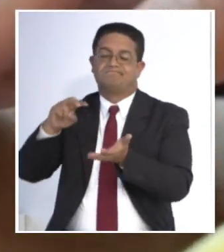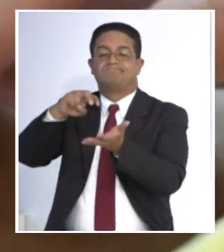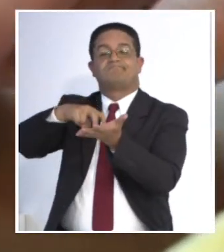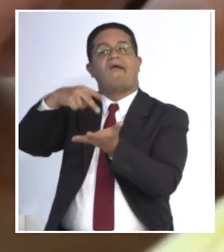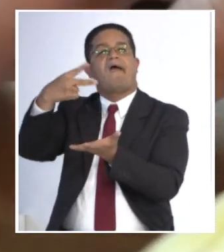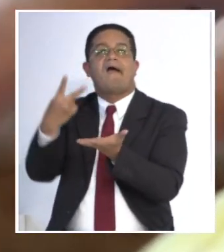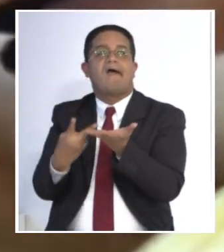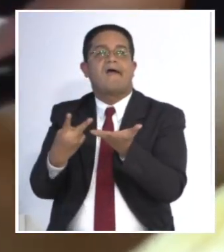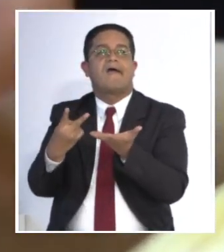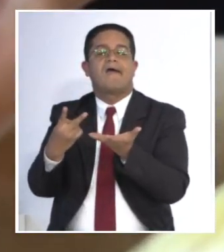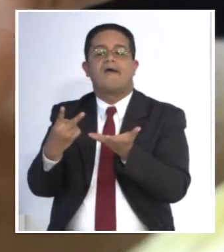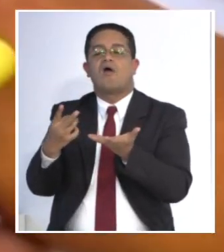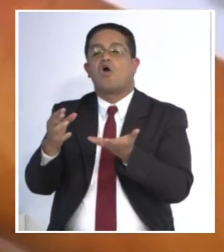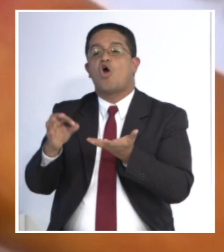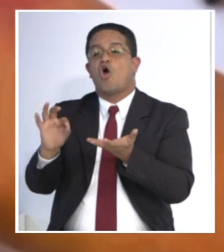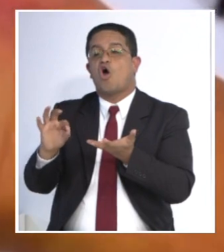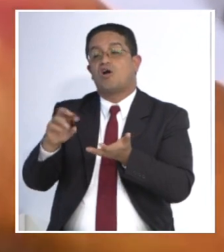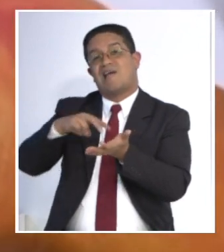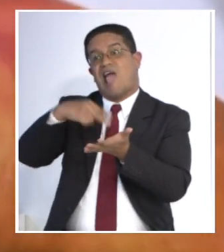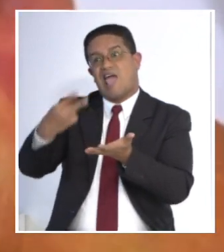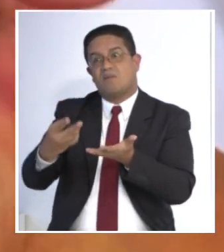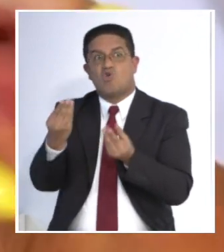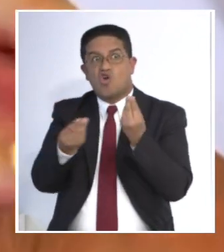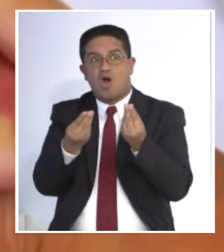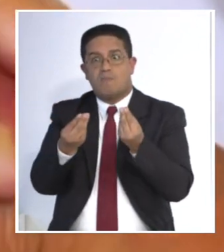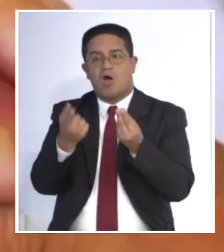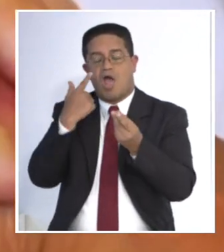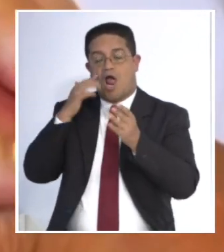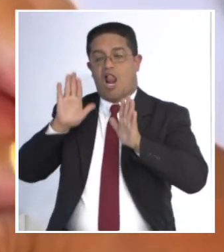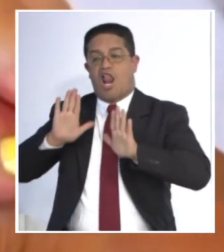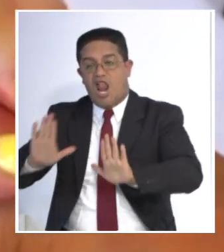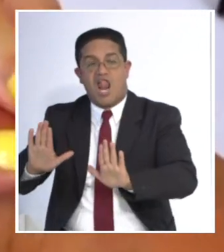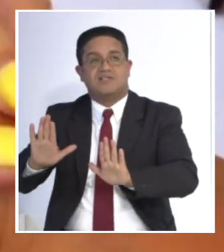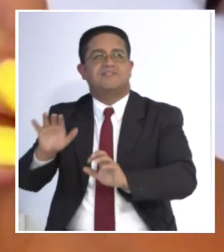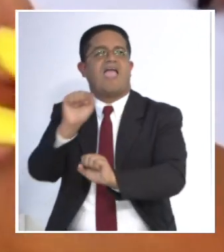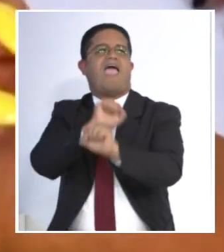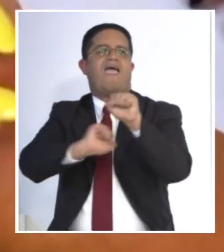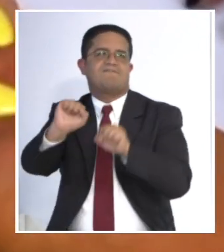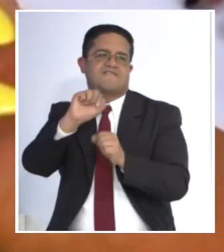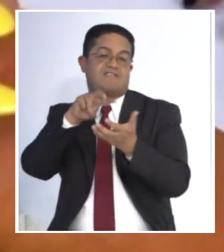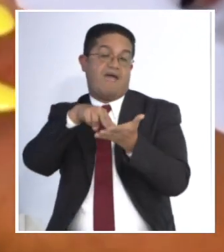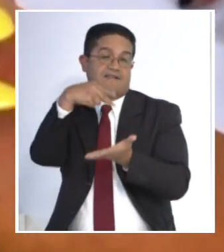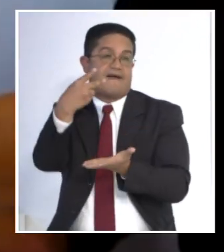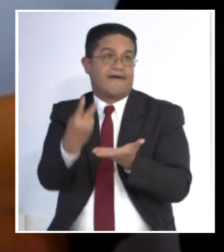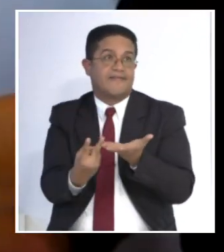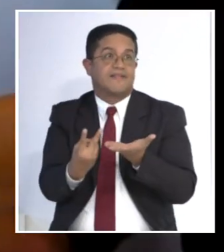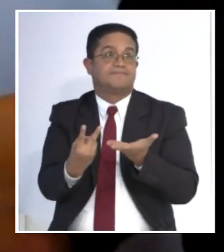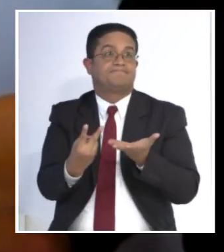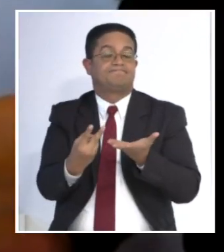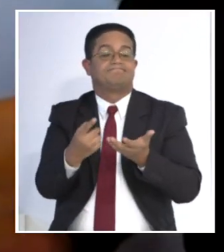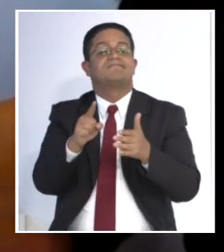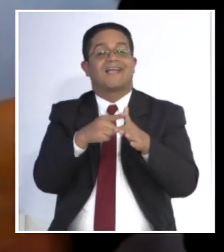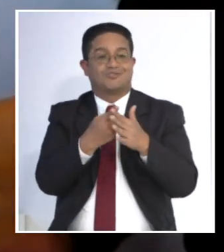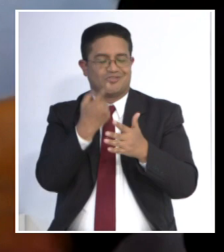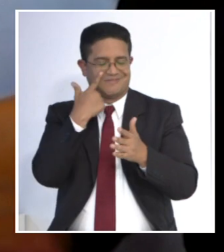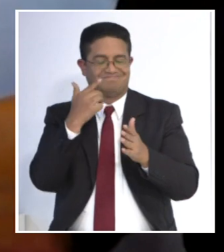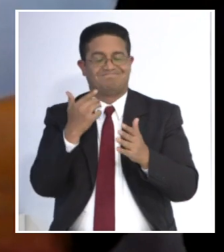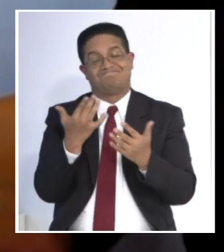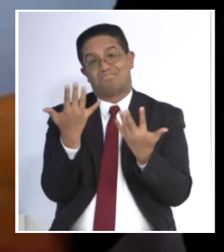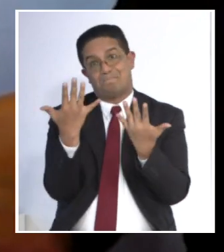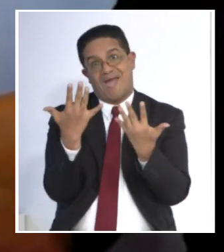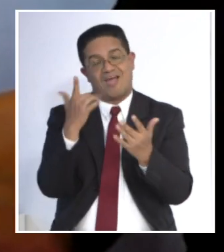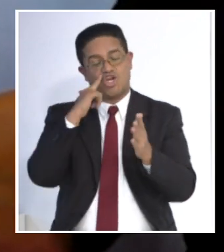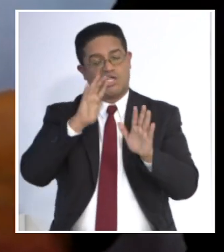o cuando nos vamos a caer, utilizamos o hacemos uso de nuestras manos para no caernos. Entonces a veces metemos la mano